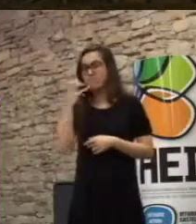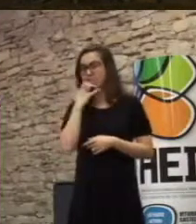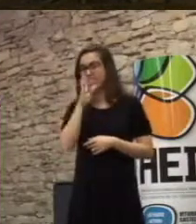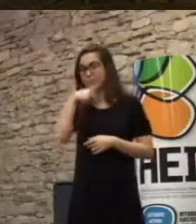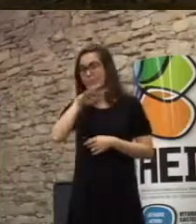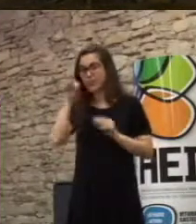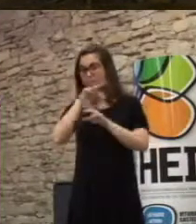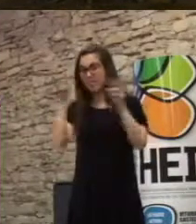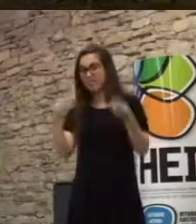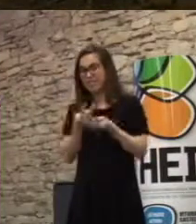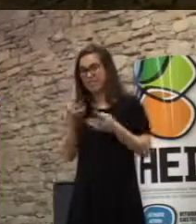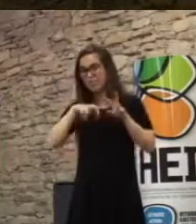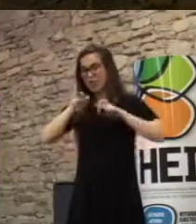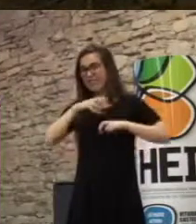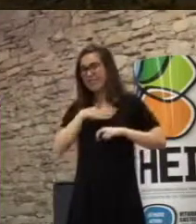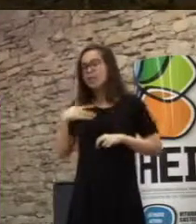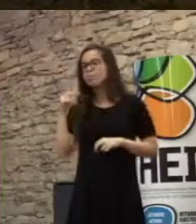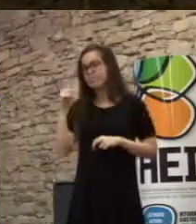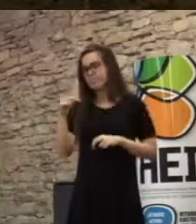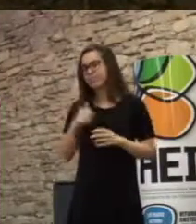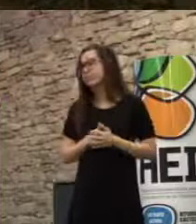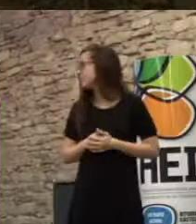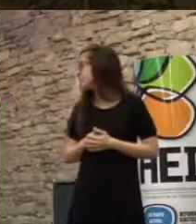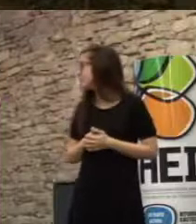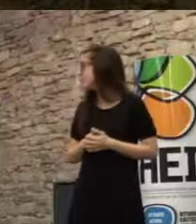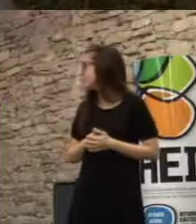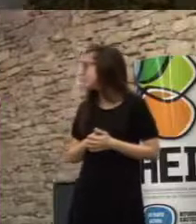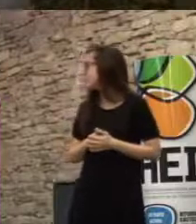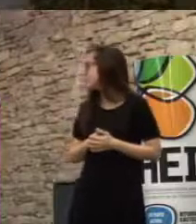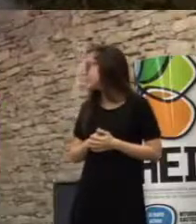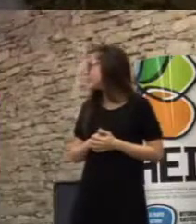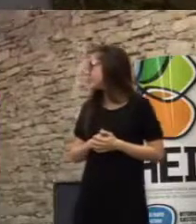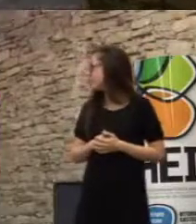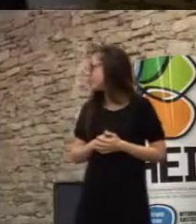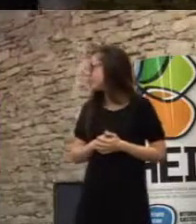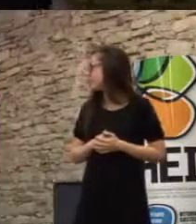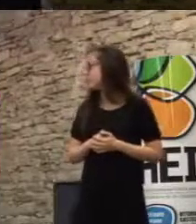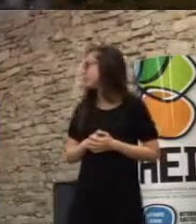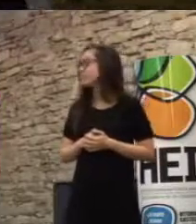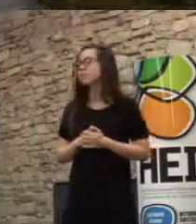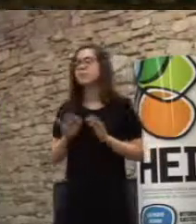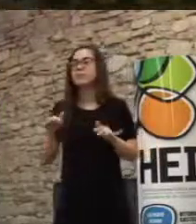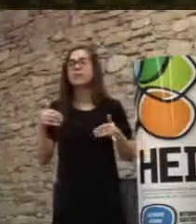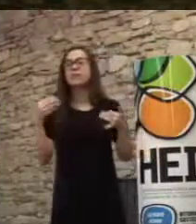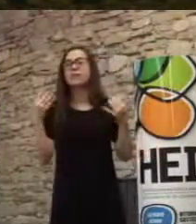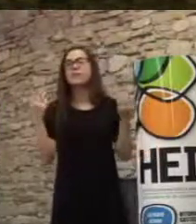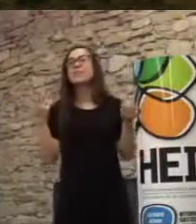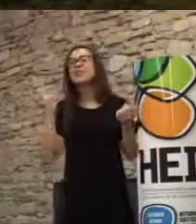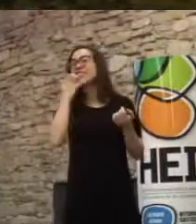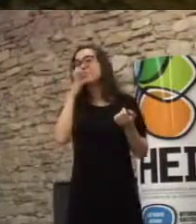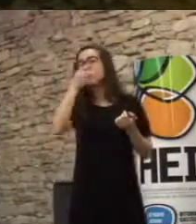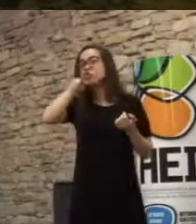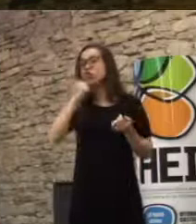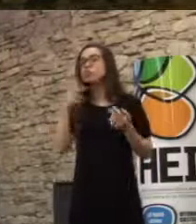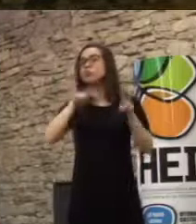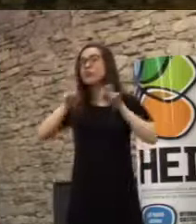back y vais a tener unas entradas súper interesantes soy una persona kinestésica ya es mucho más lento en sus movimientos la